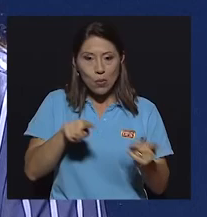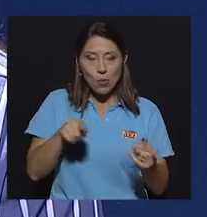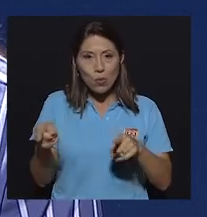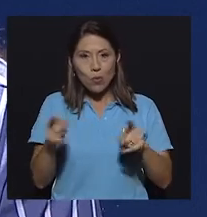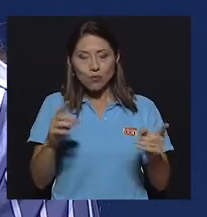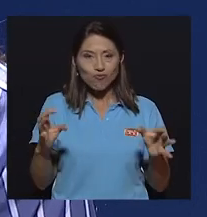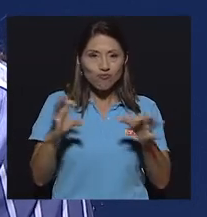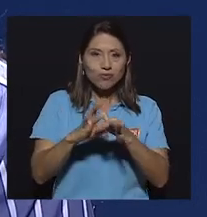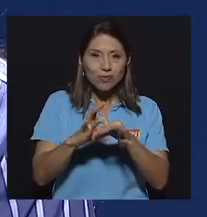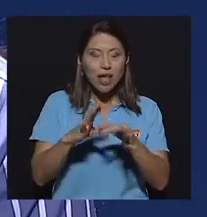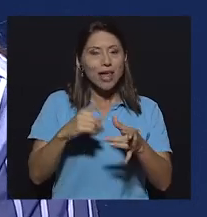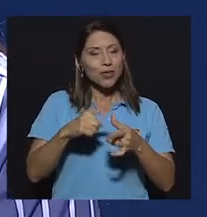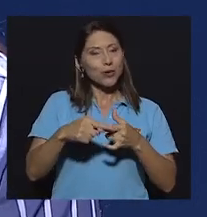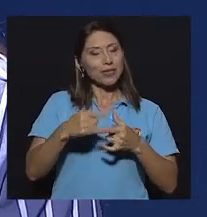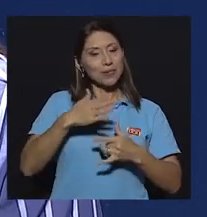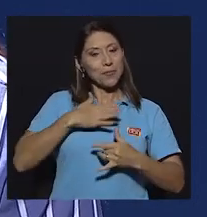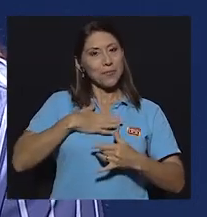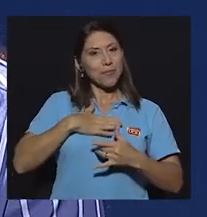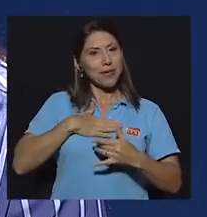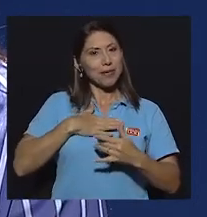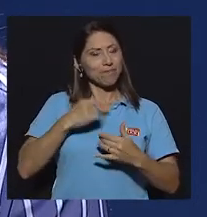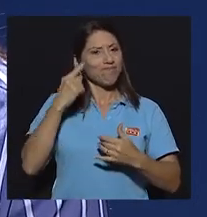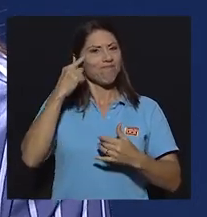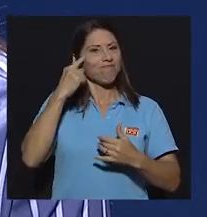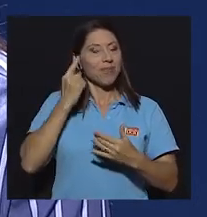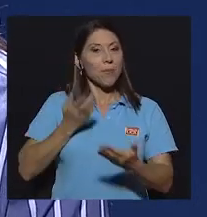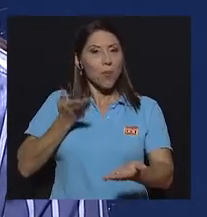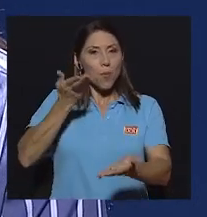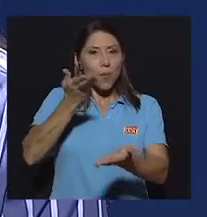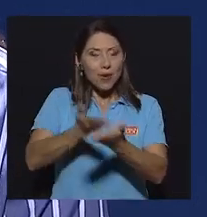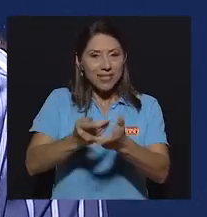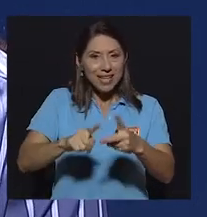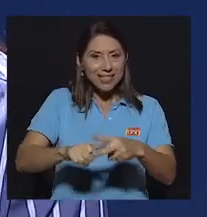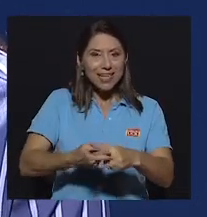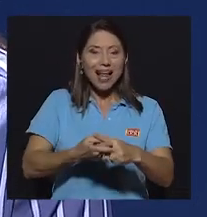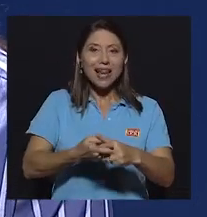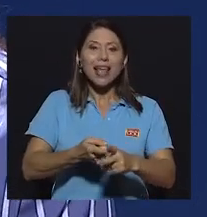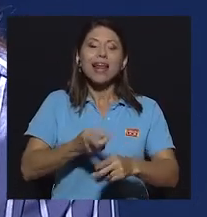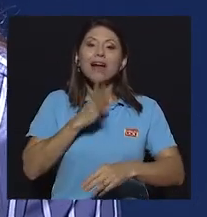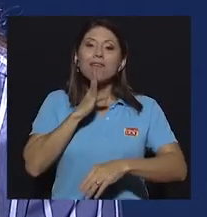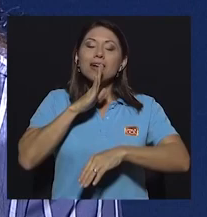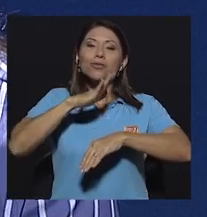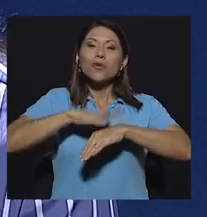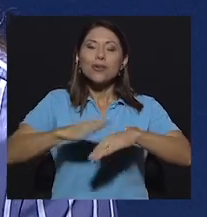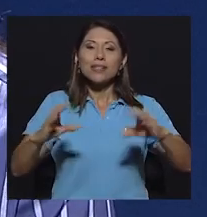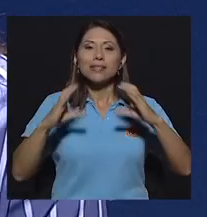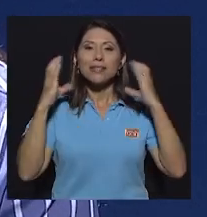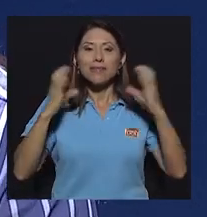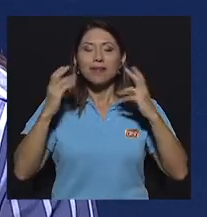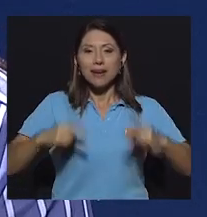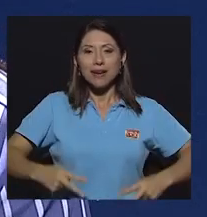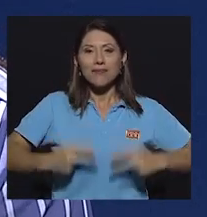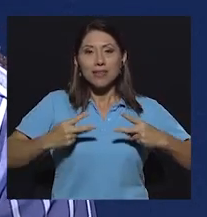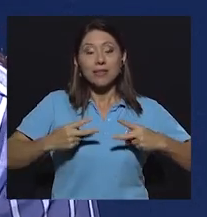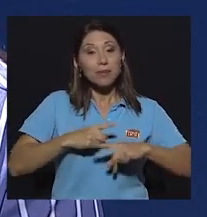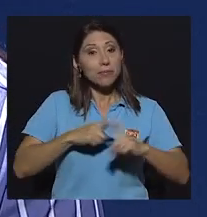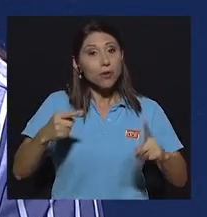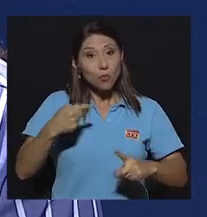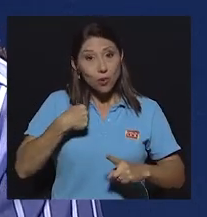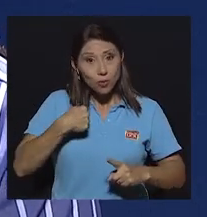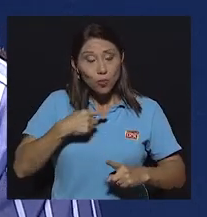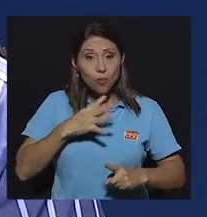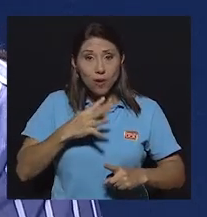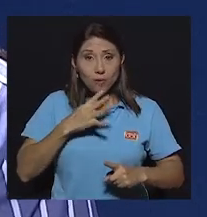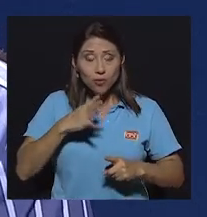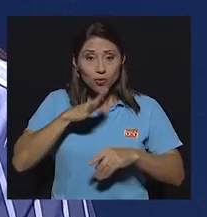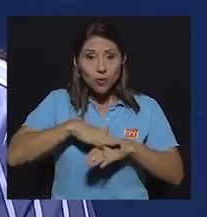mi intuición o mi propuesta inicial era más hablar de celebrar la vida, pero yo creo que cuando uno habla de la muerte,